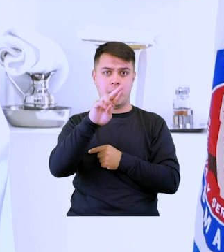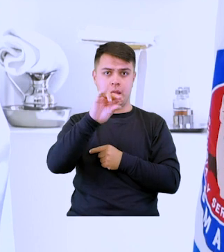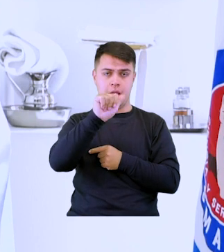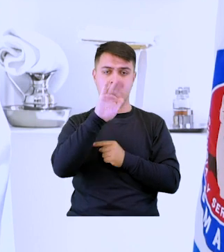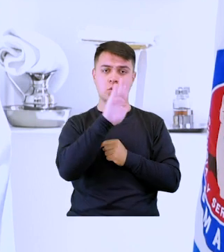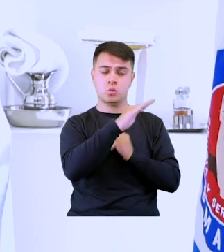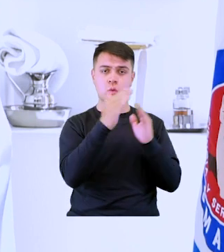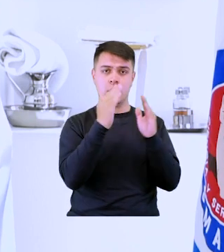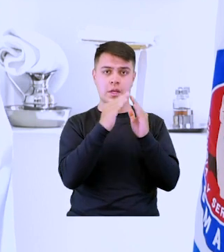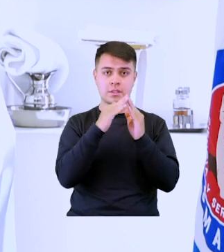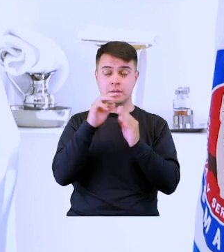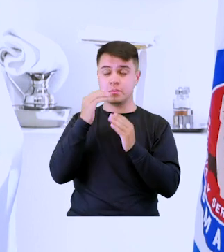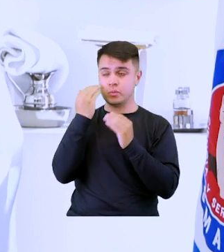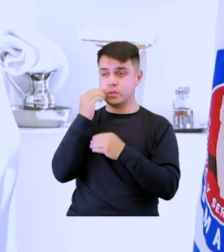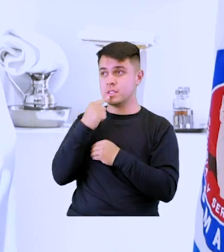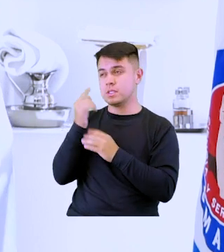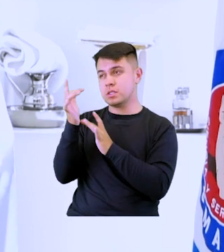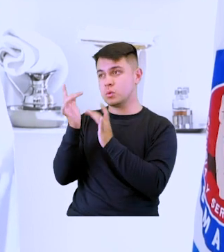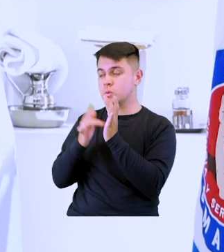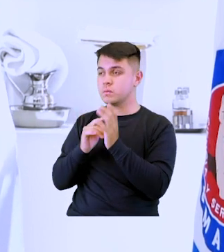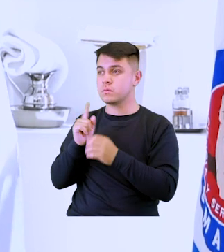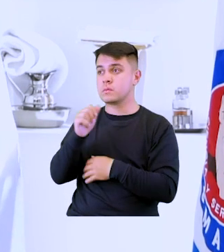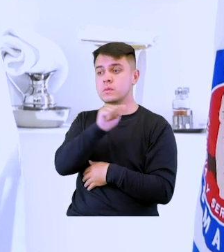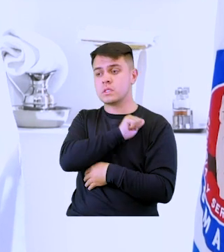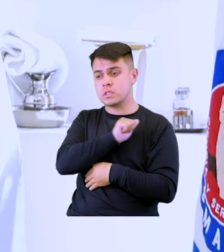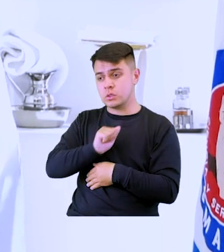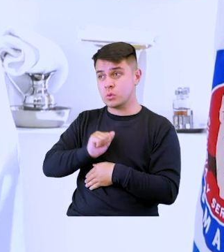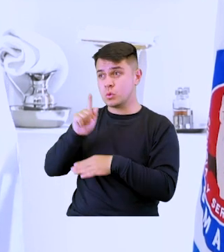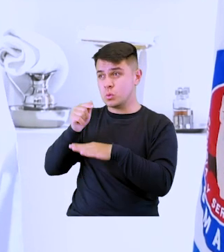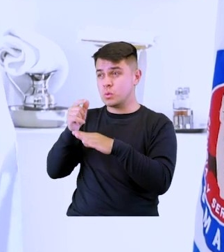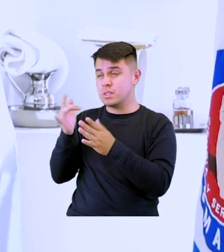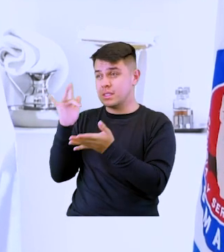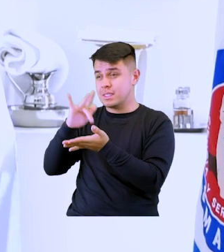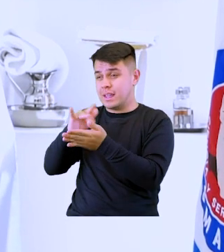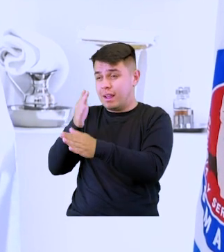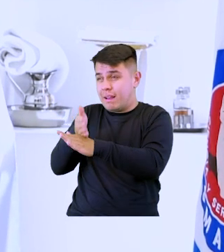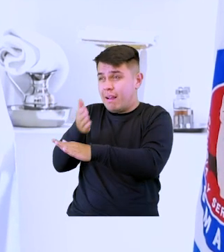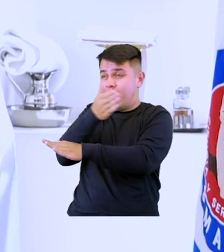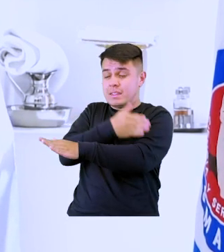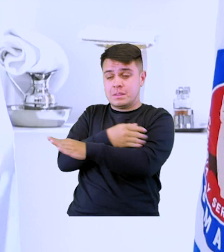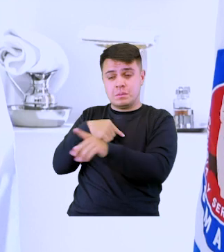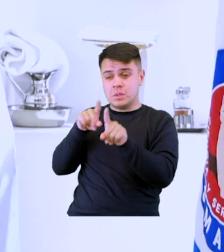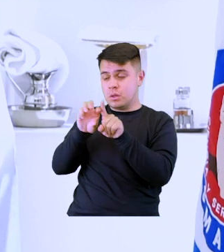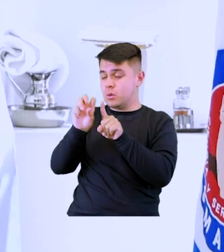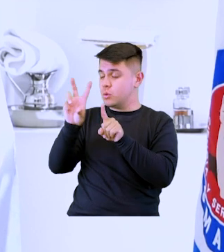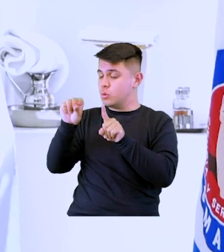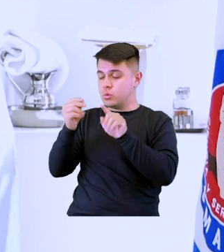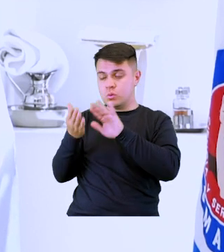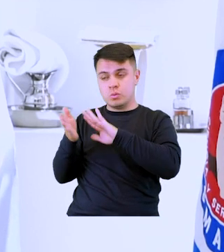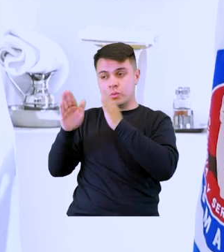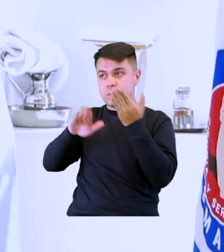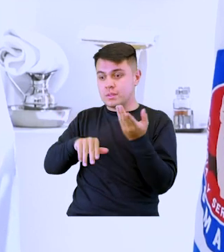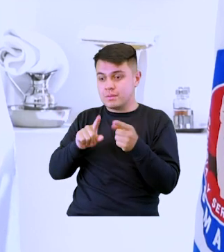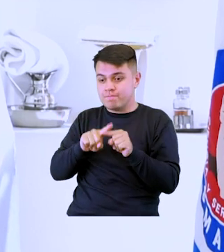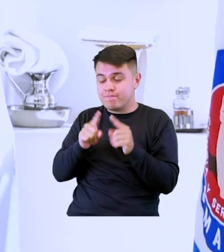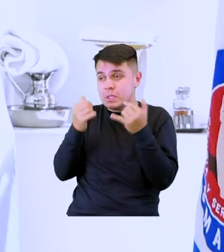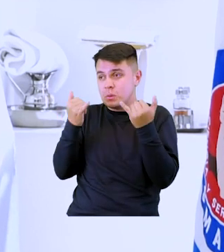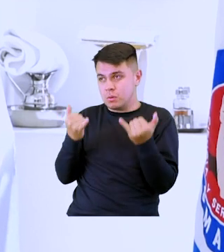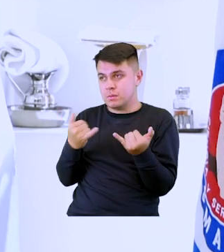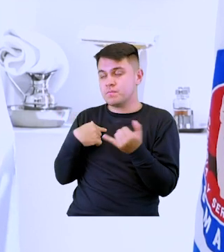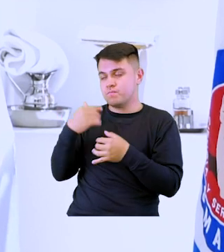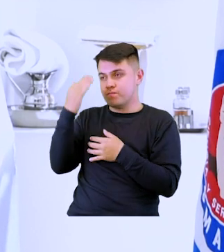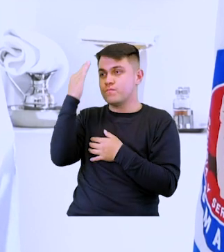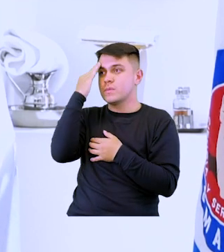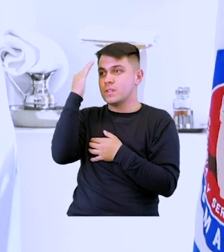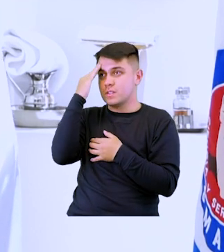dijo Marta a Jesús: Señor, si hubieras estado aquí no habría muerto mi hermano, pero ahora sé que todo